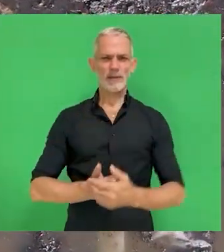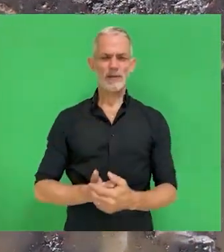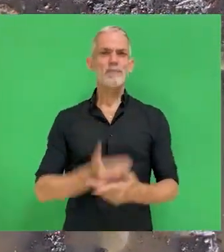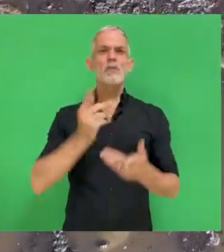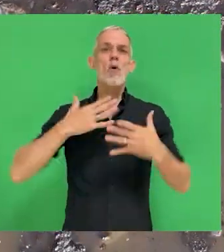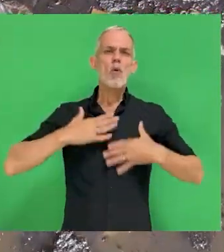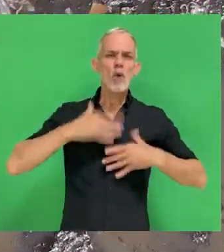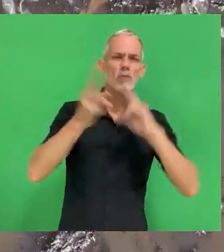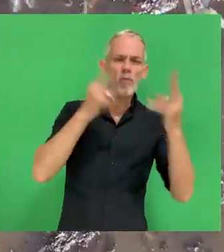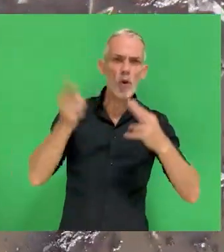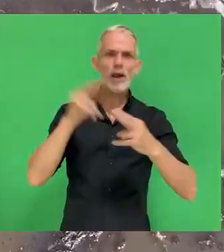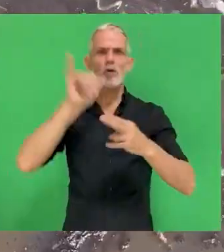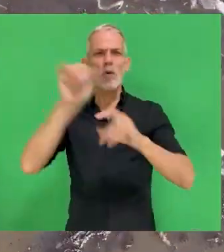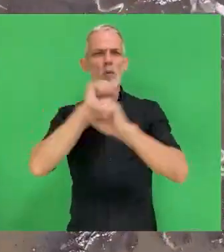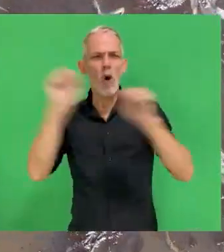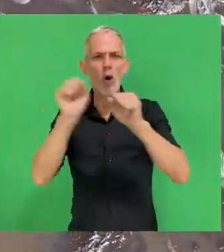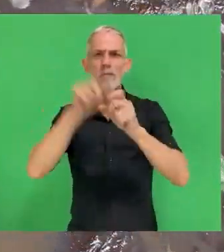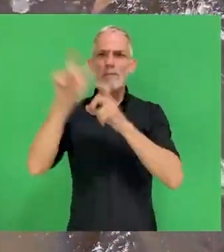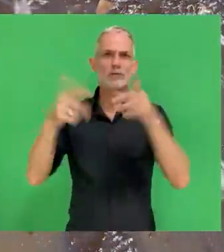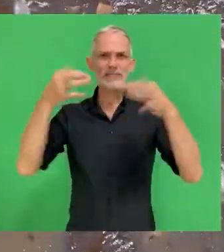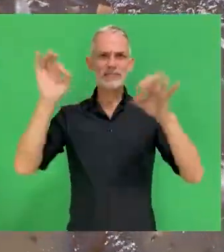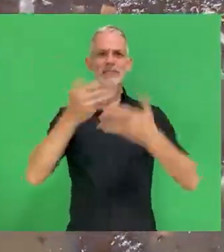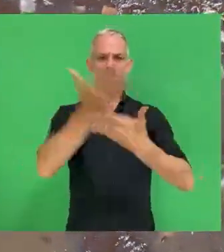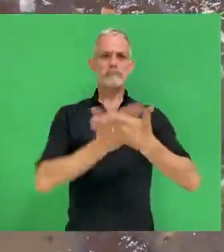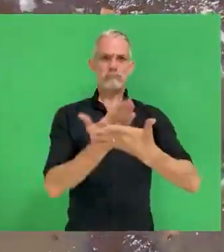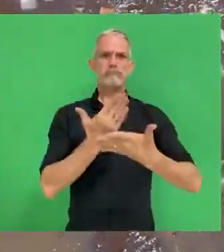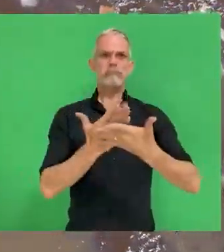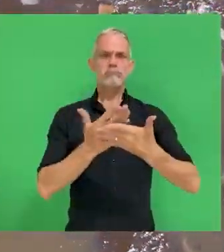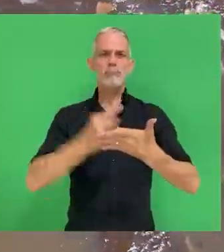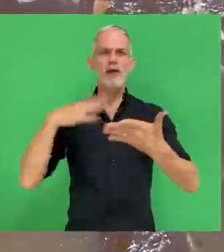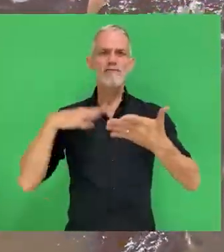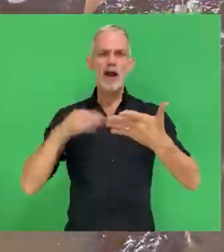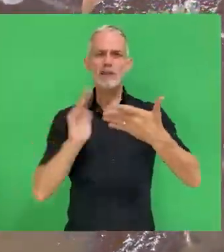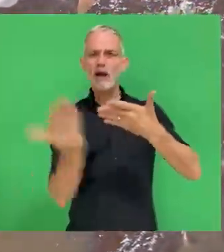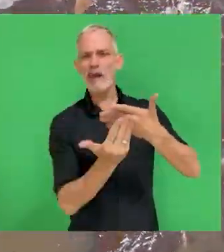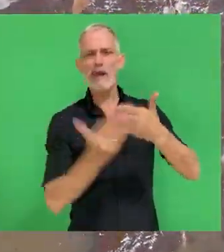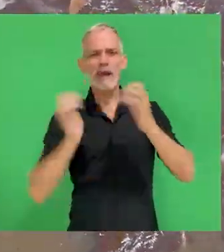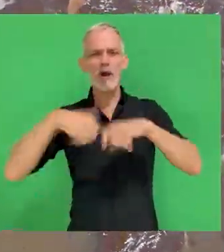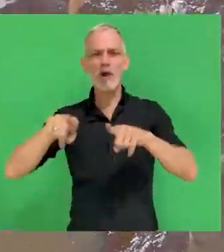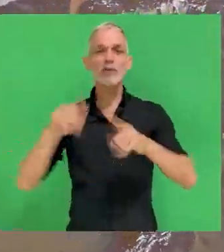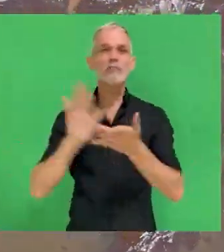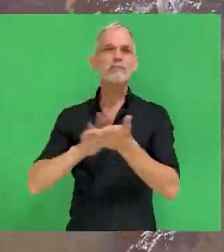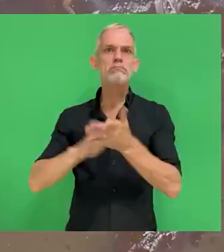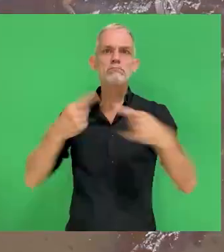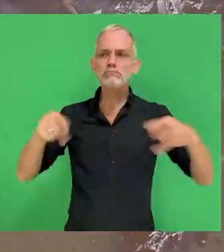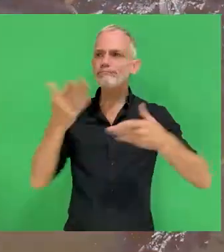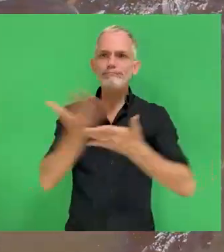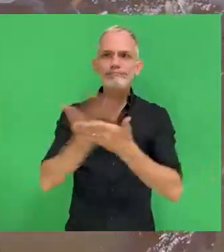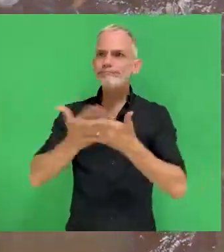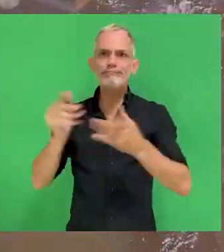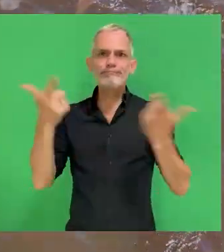Los cuerpos, las bombas, los sobrevivientes. Lo que falta, en tanto, son las pruebas